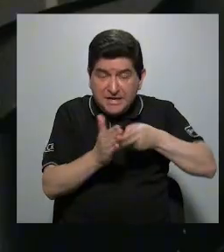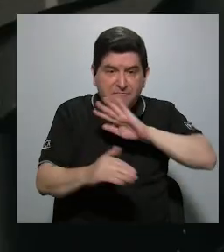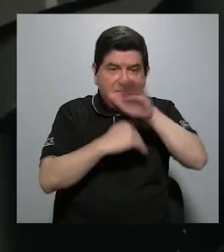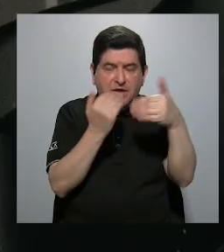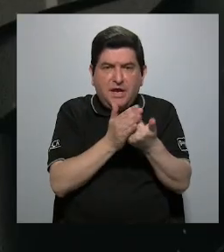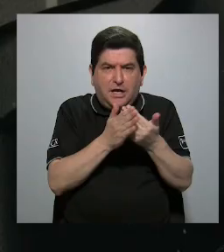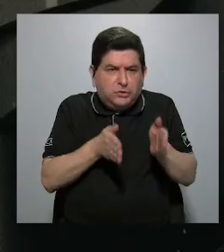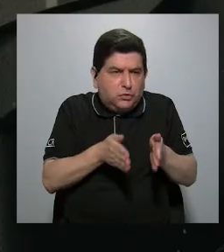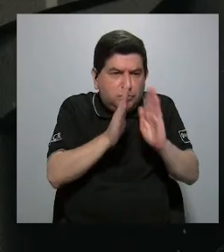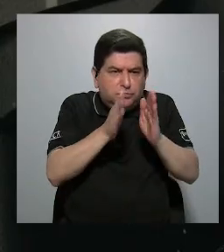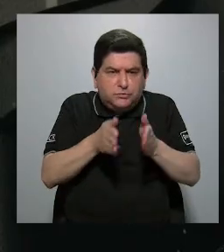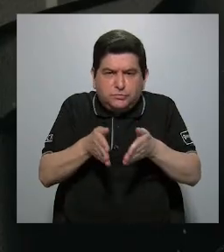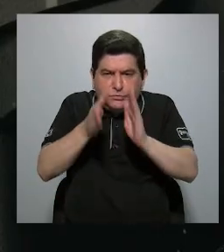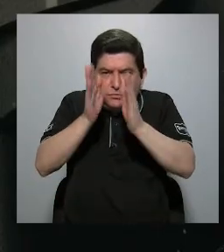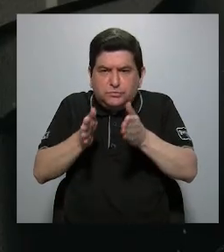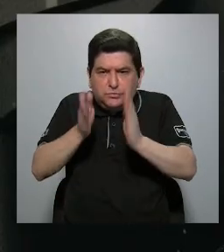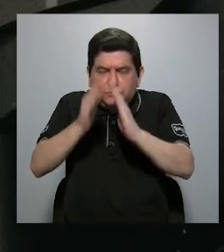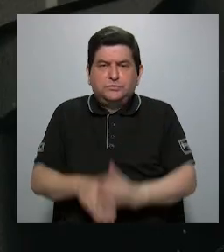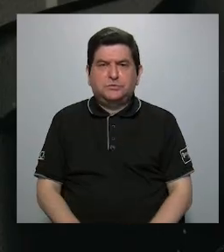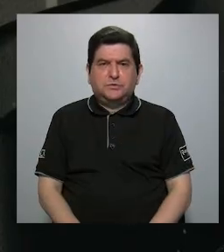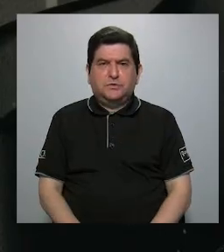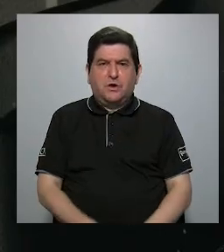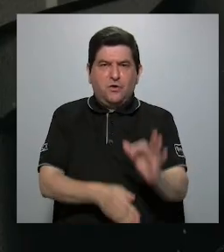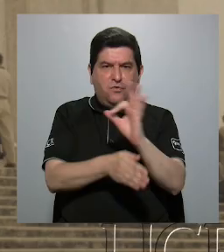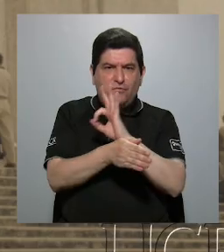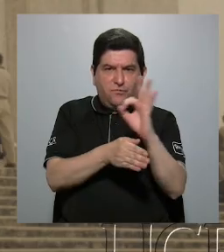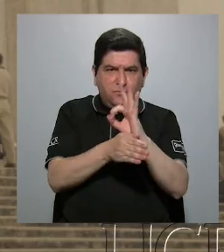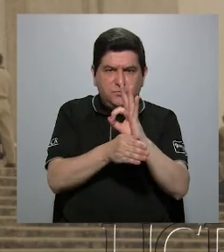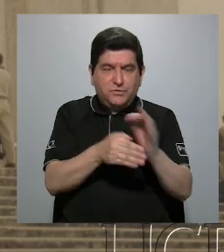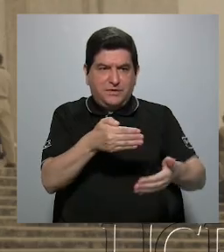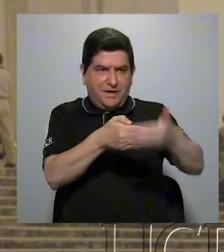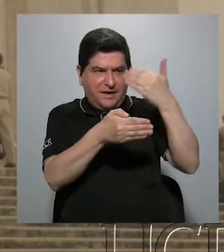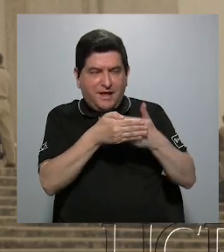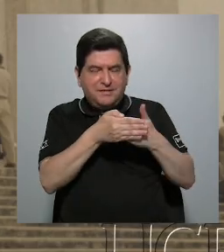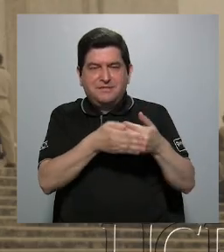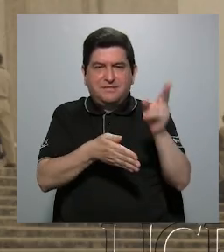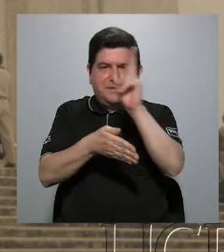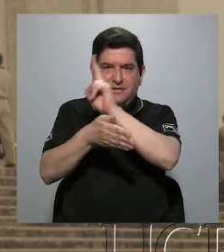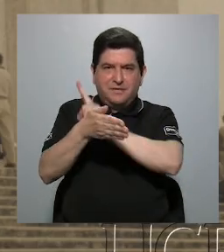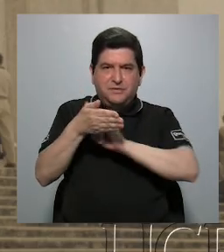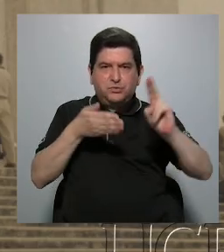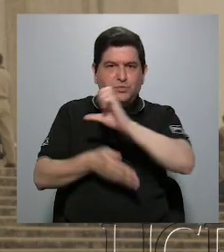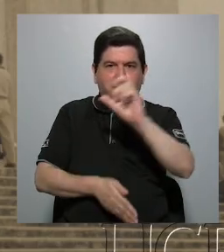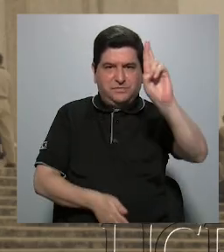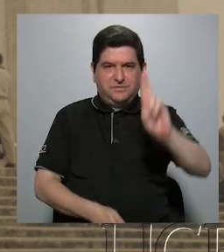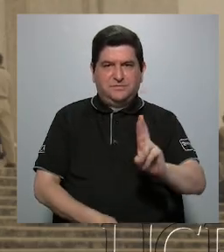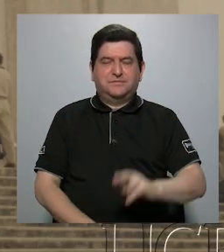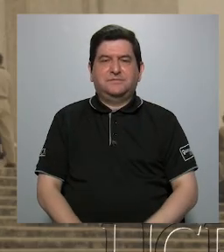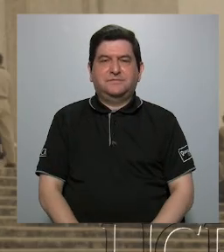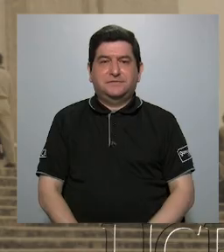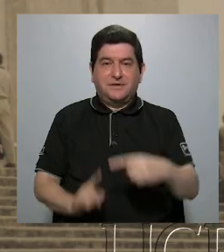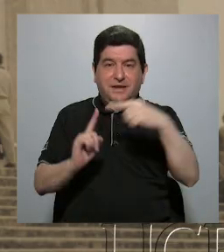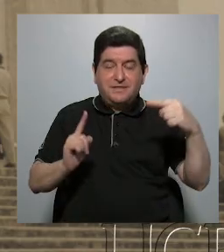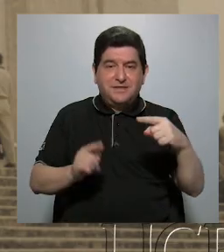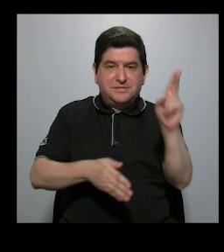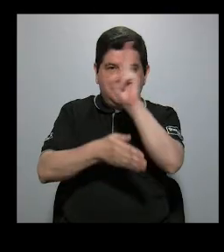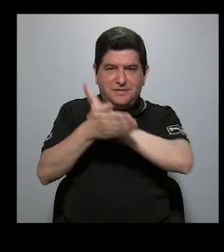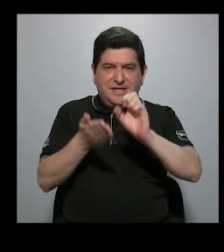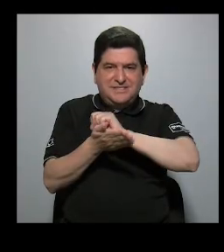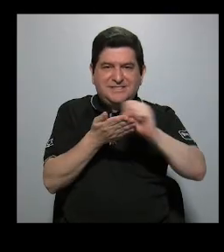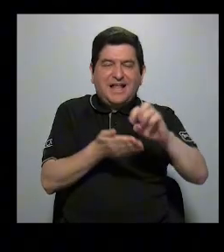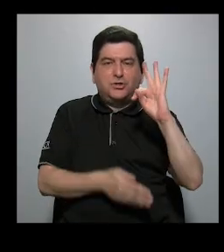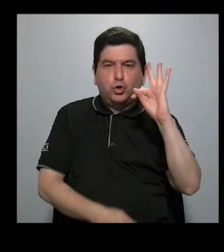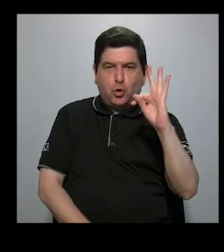a todas las instalaciones en que funcionó la Universidad de Costa Rica, desde